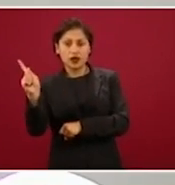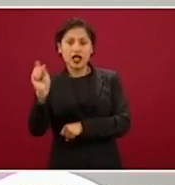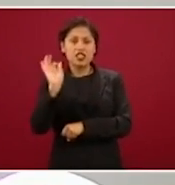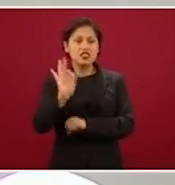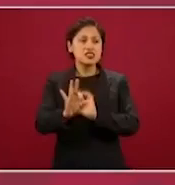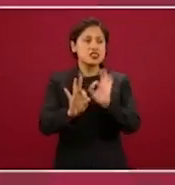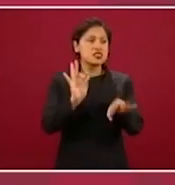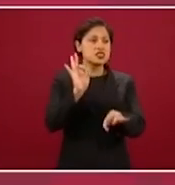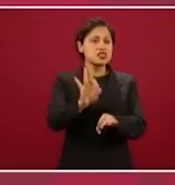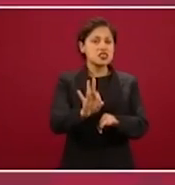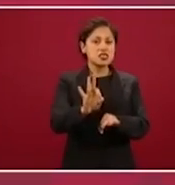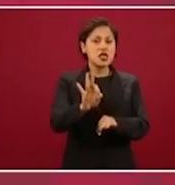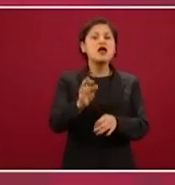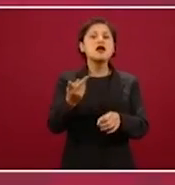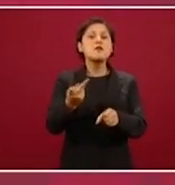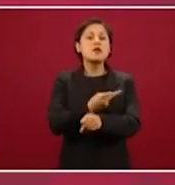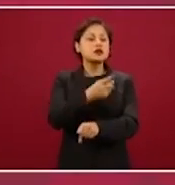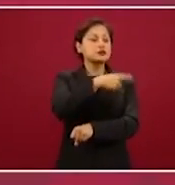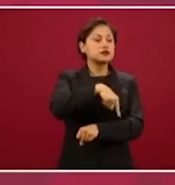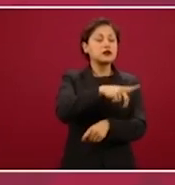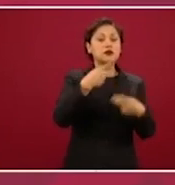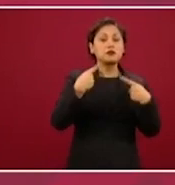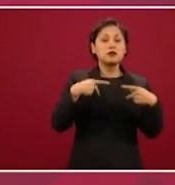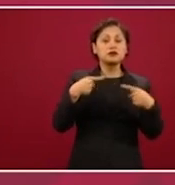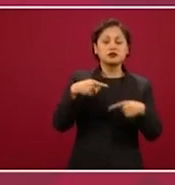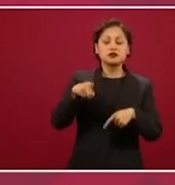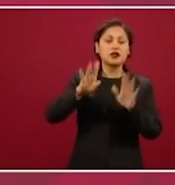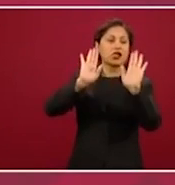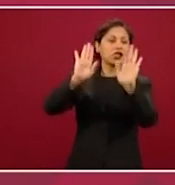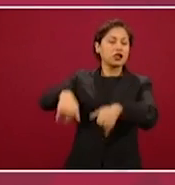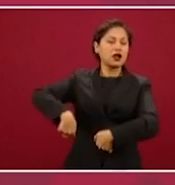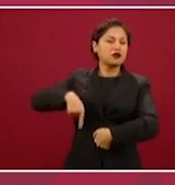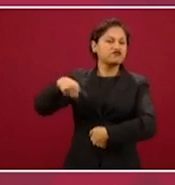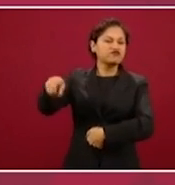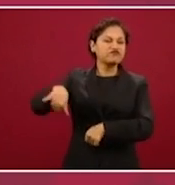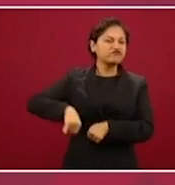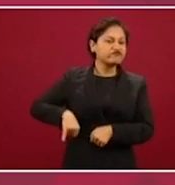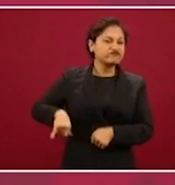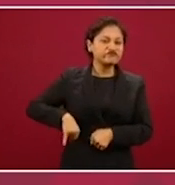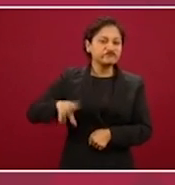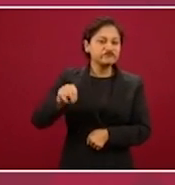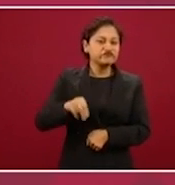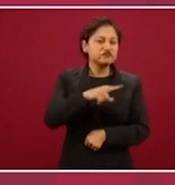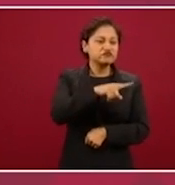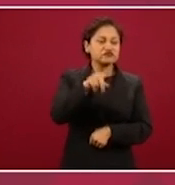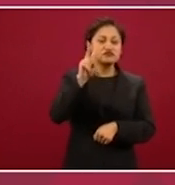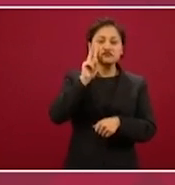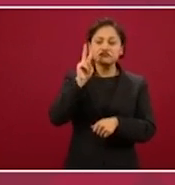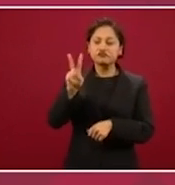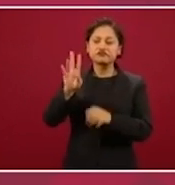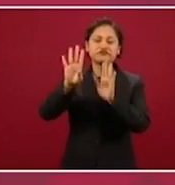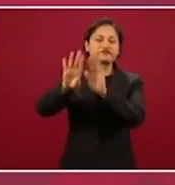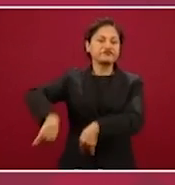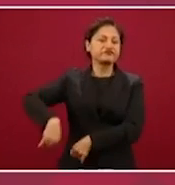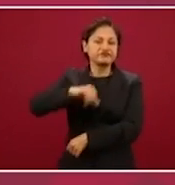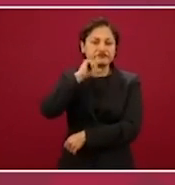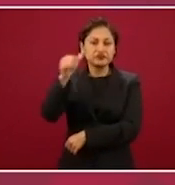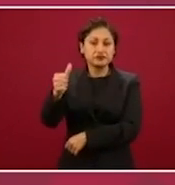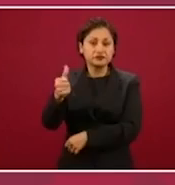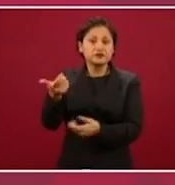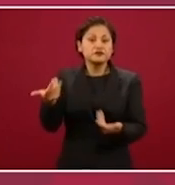los dejan de leer, los dejan de escuchar, los dejan de ver,